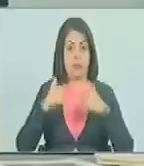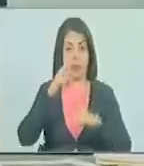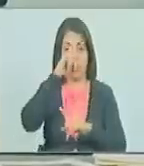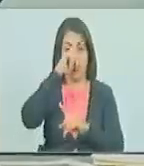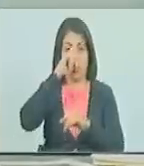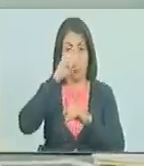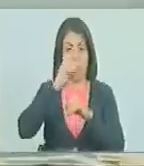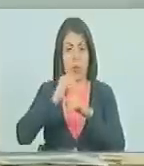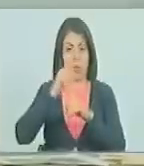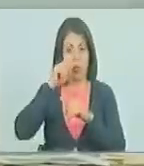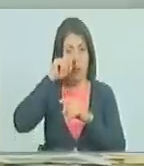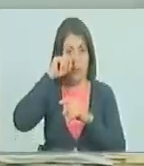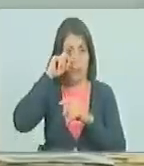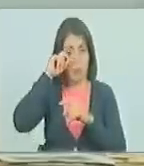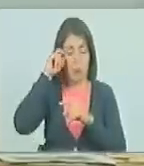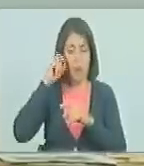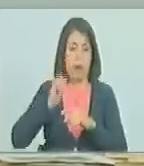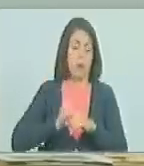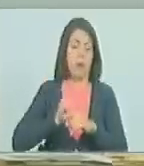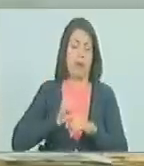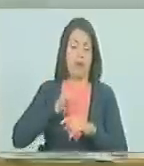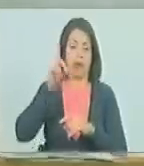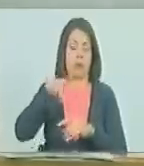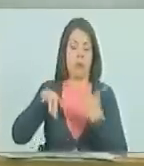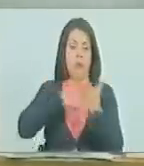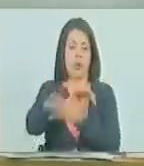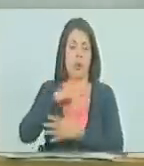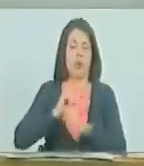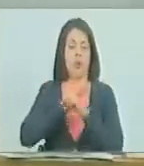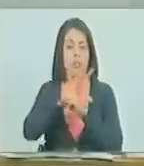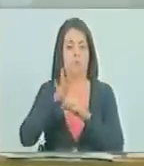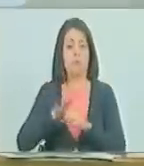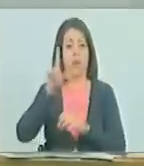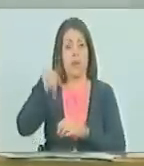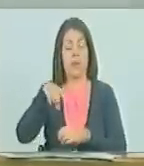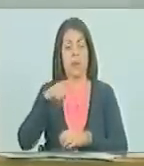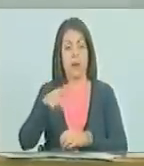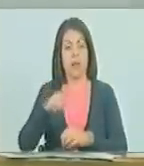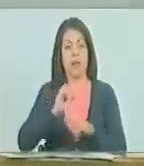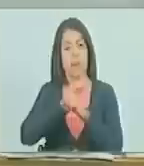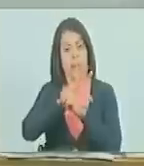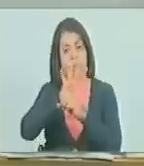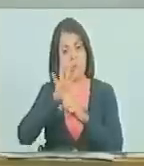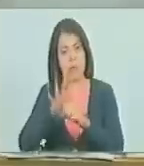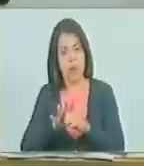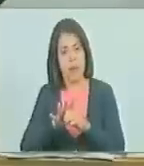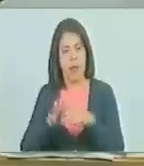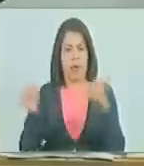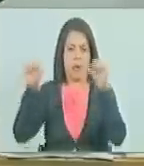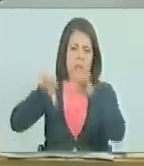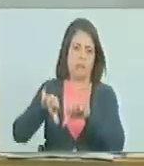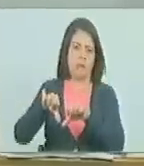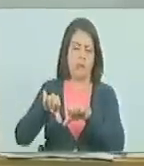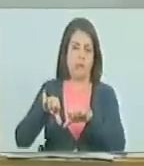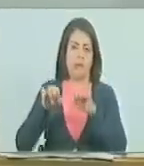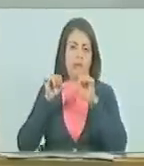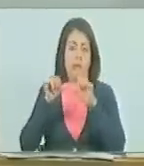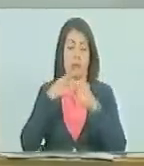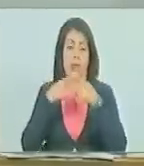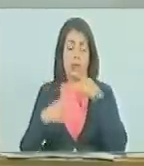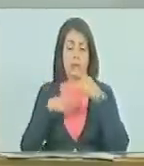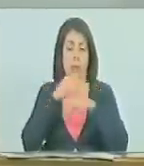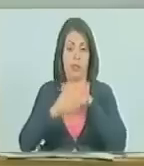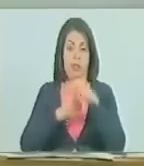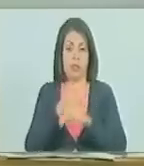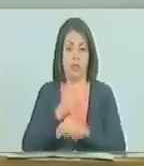objetivo. Y aprovecharon además la coyuntura de la pandemia para que también en la pandemia colapsara. Planteaban el